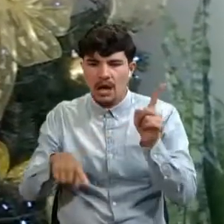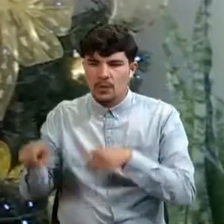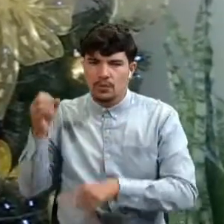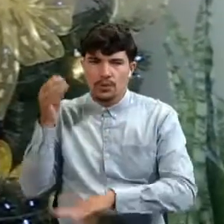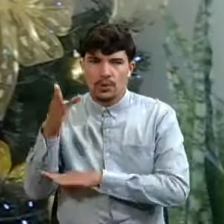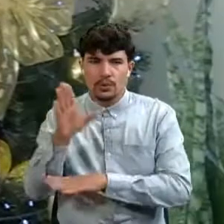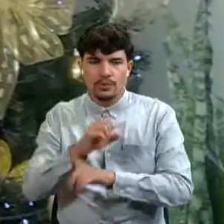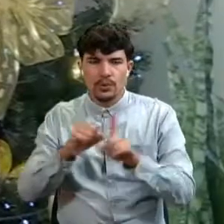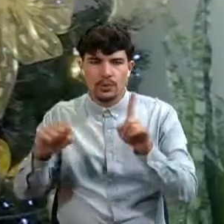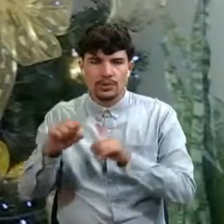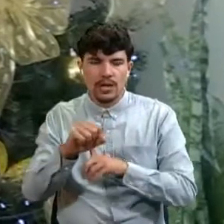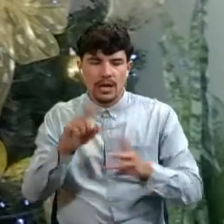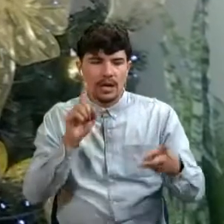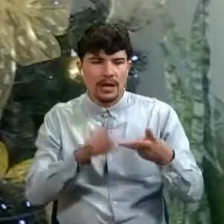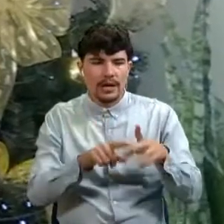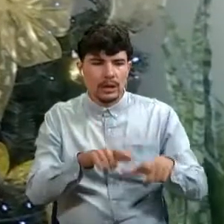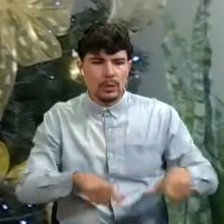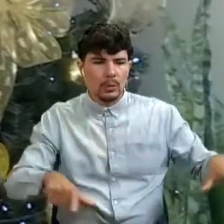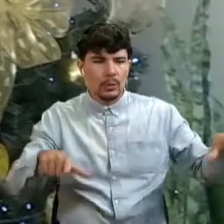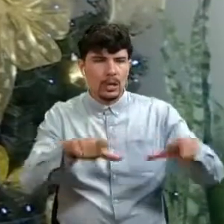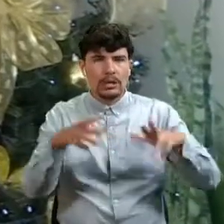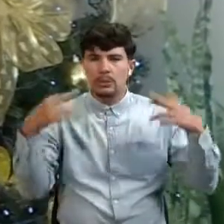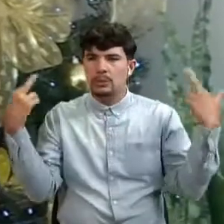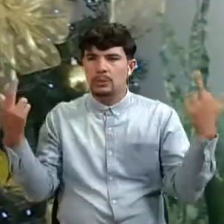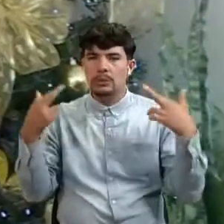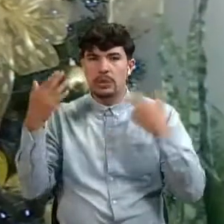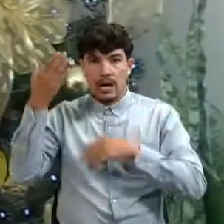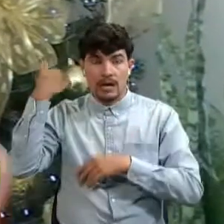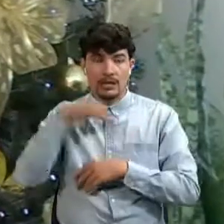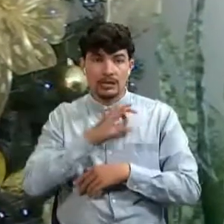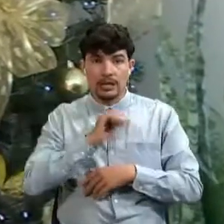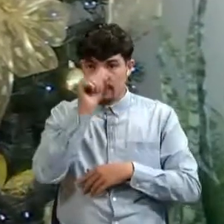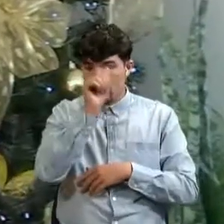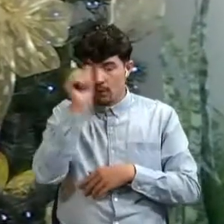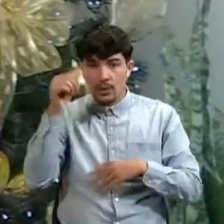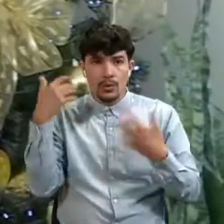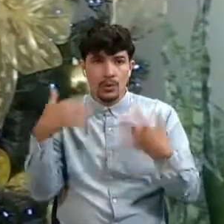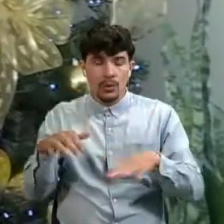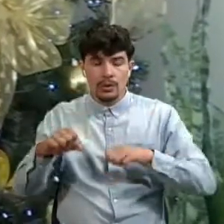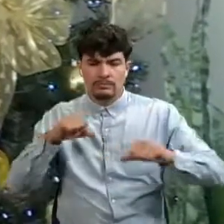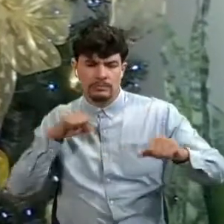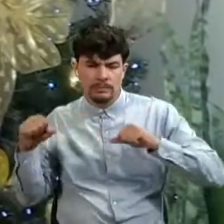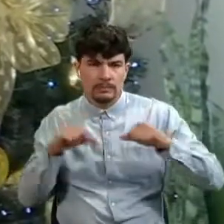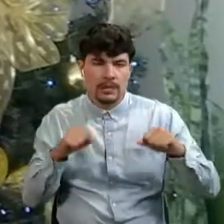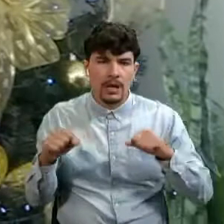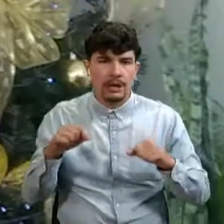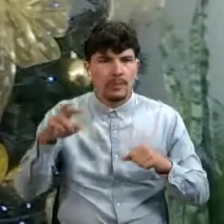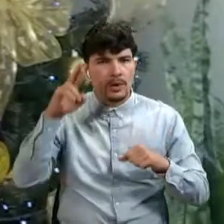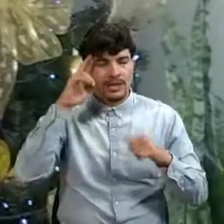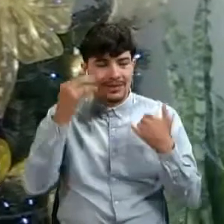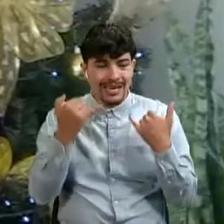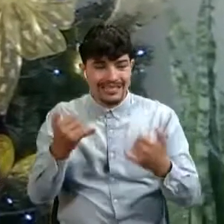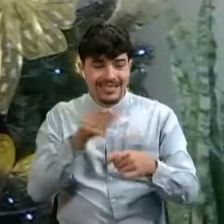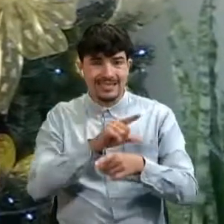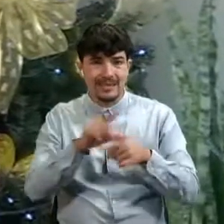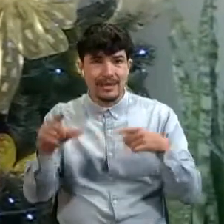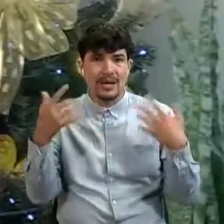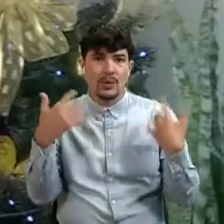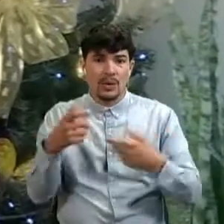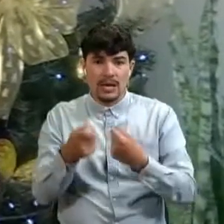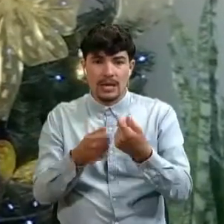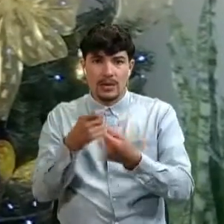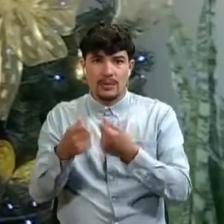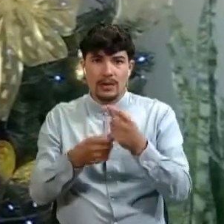sociales en lugares de entretenimiento el fin de semana fue un fin de semana muy movido y pues esta semana prácticamente el